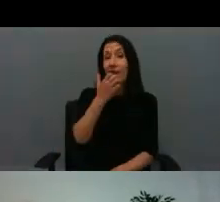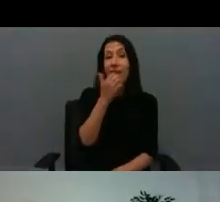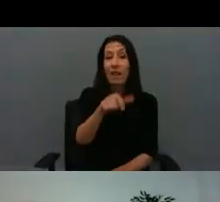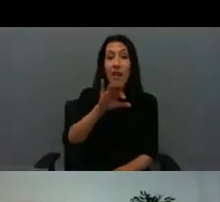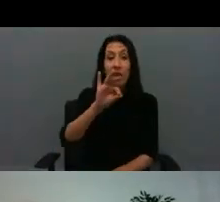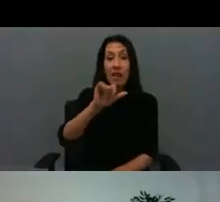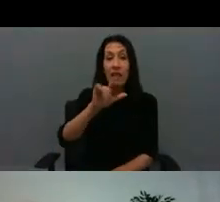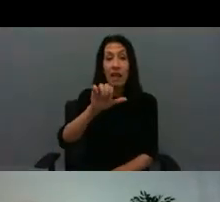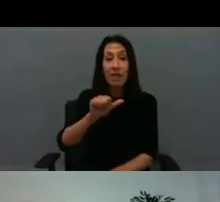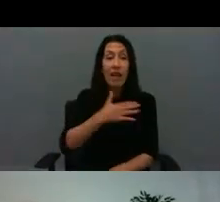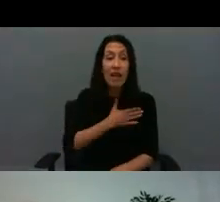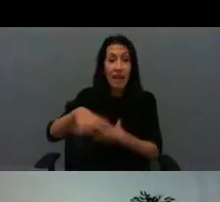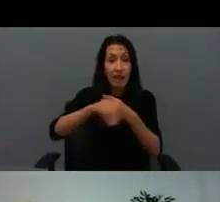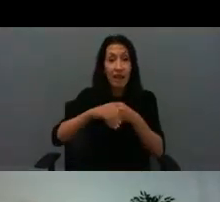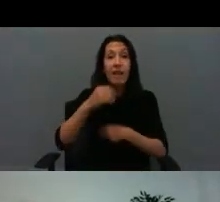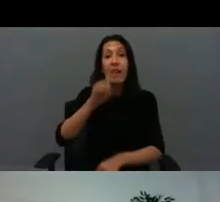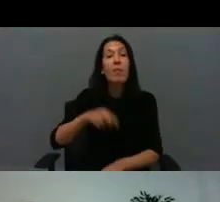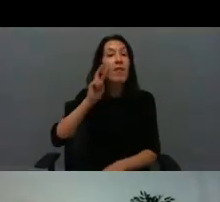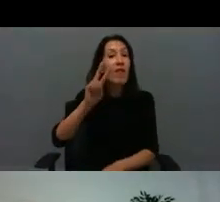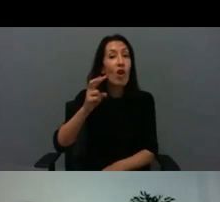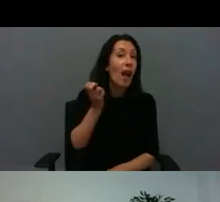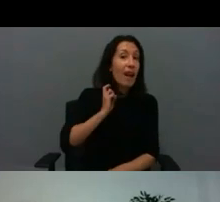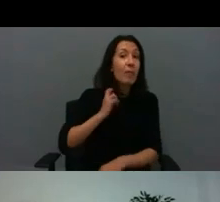más. No. Veo que en la Espacio Baleares también